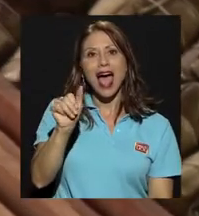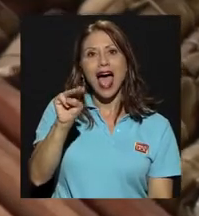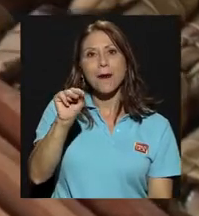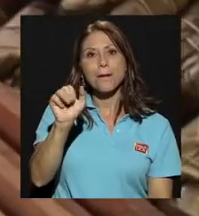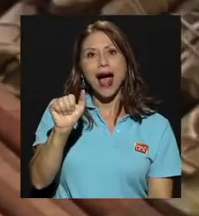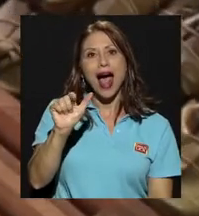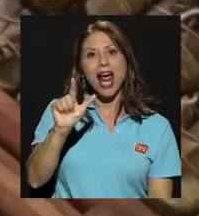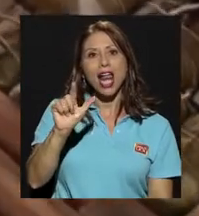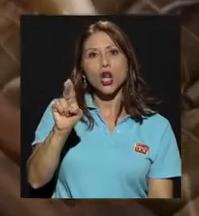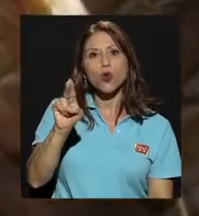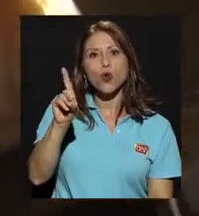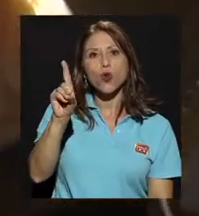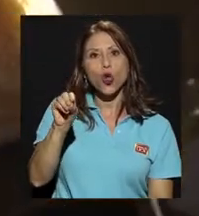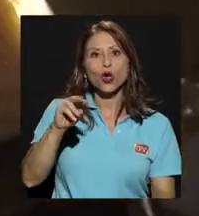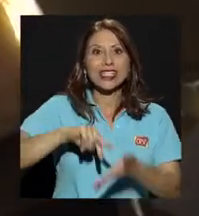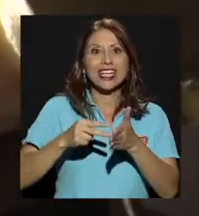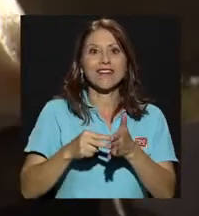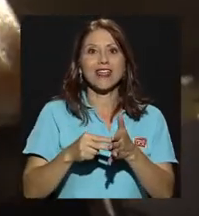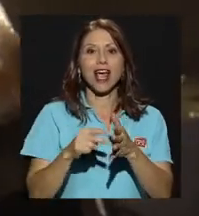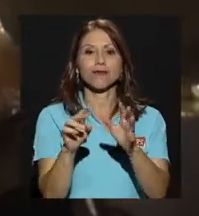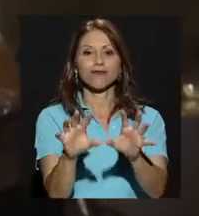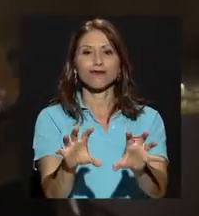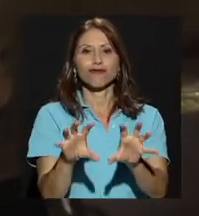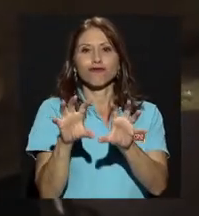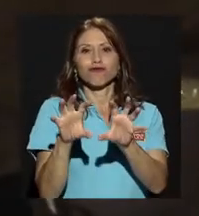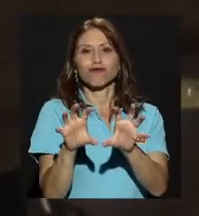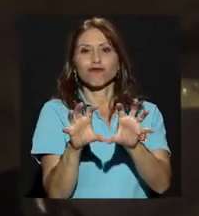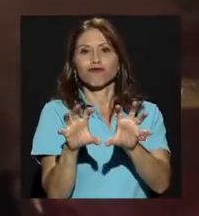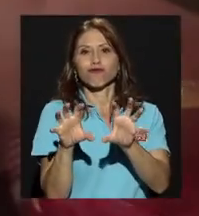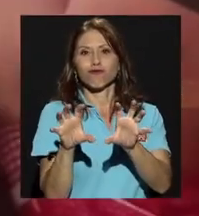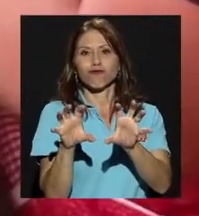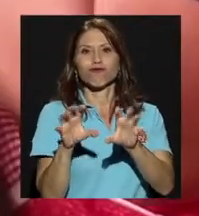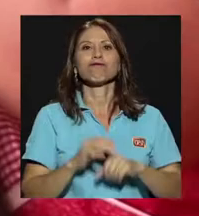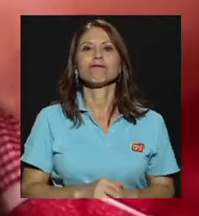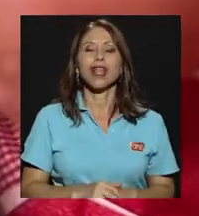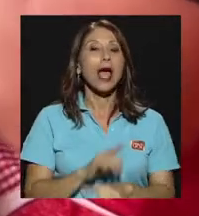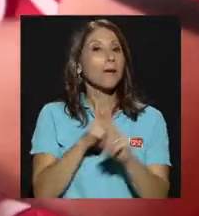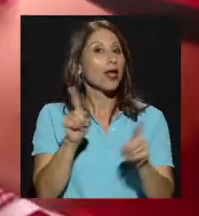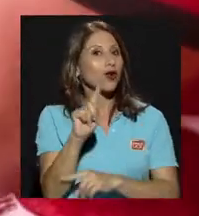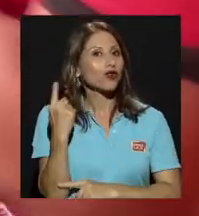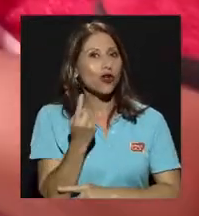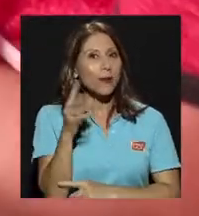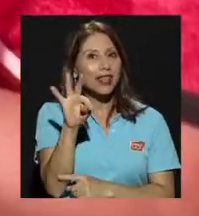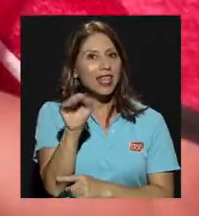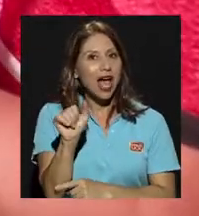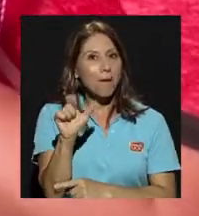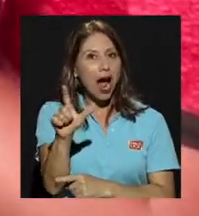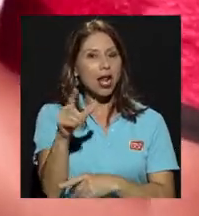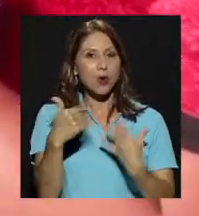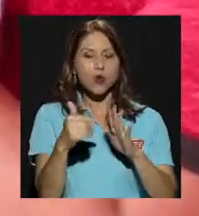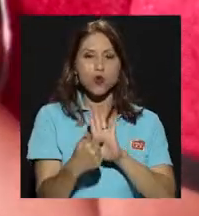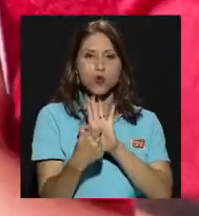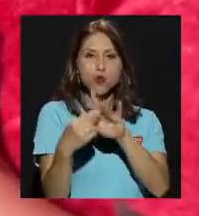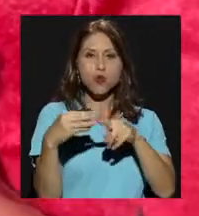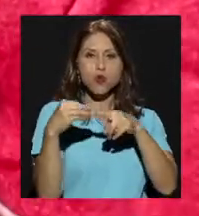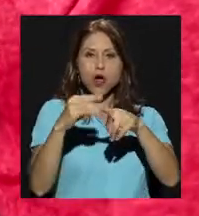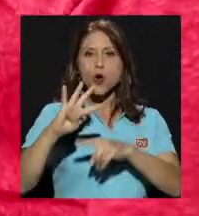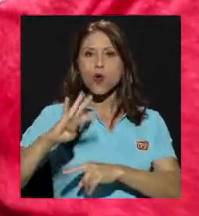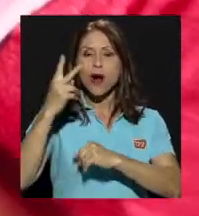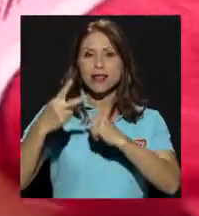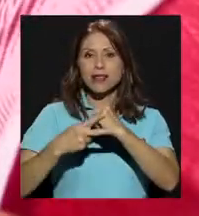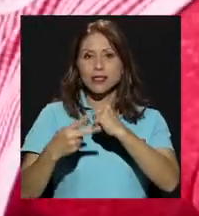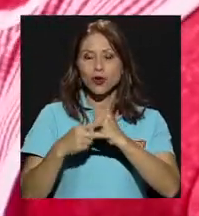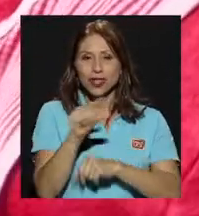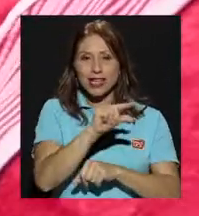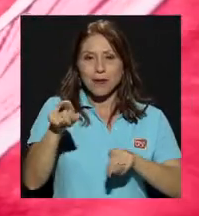cuando tiene el trasero muy frondoso, ¿verdad? Pero no solo el tamal es protagonista en la cuarta edición